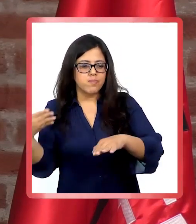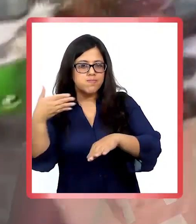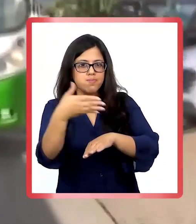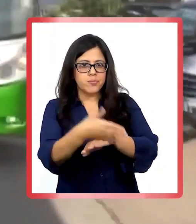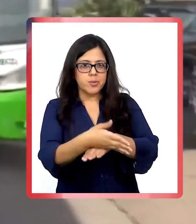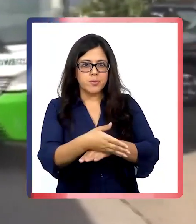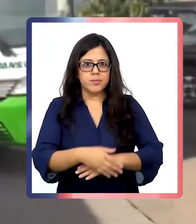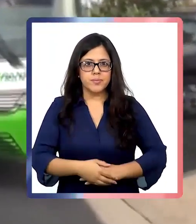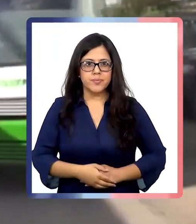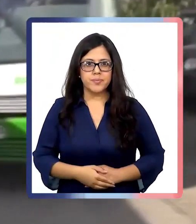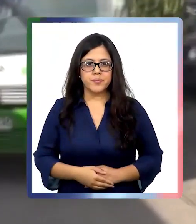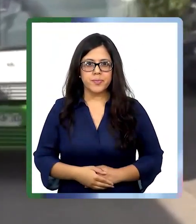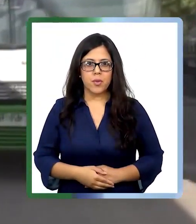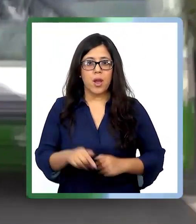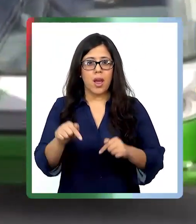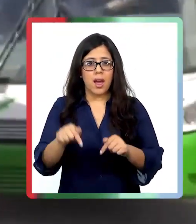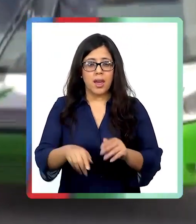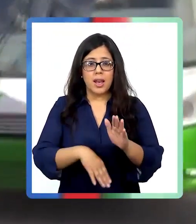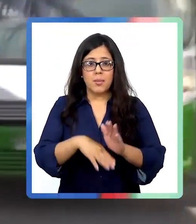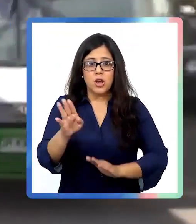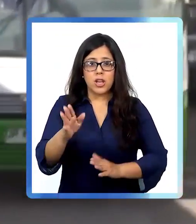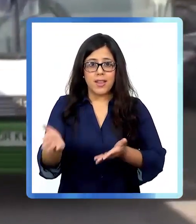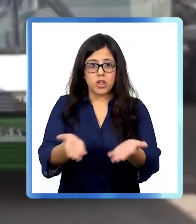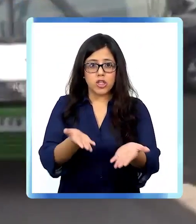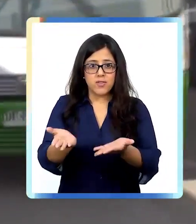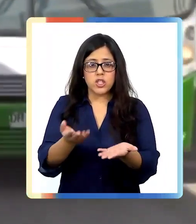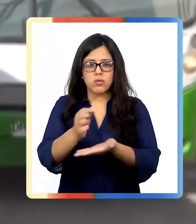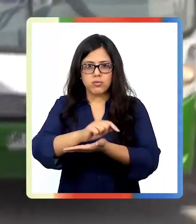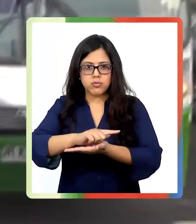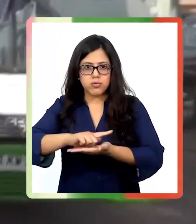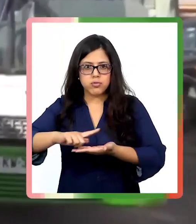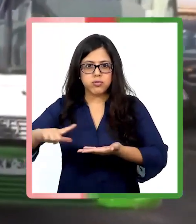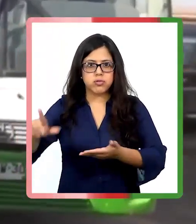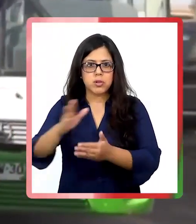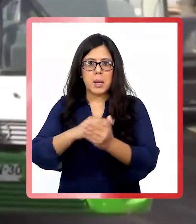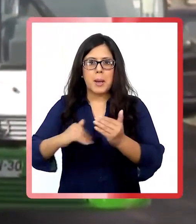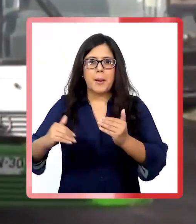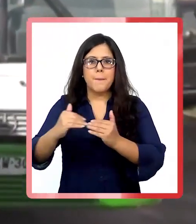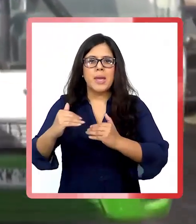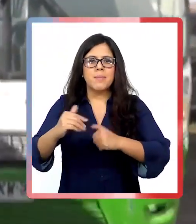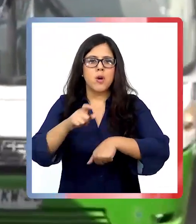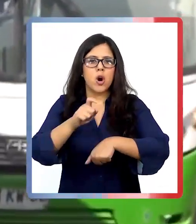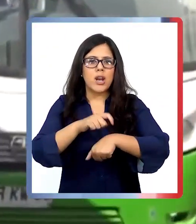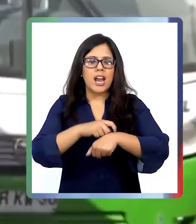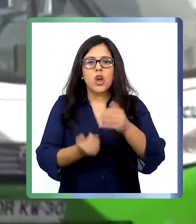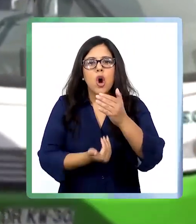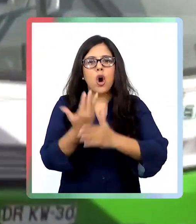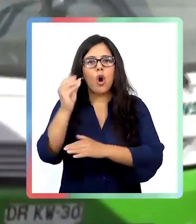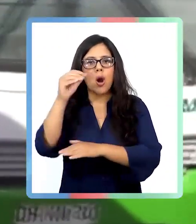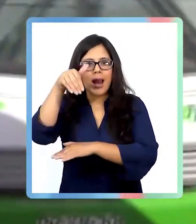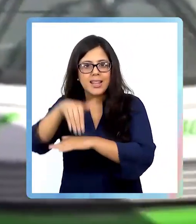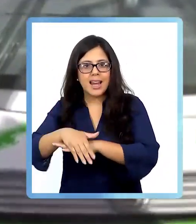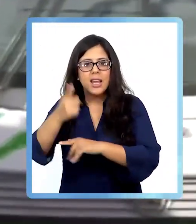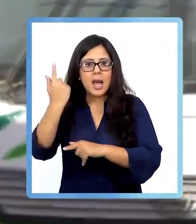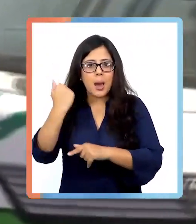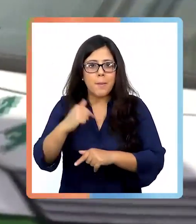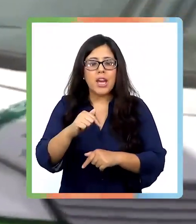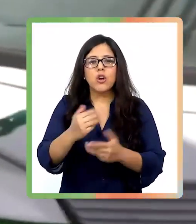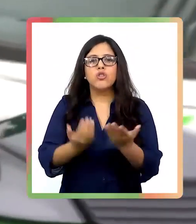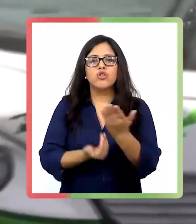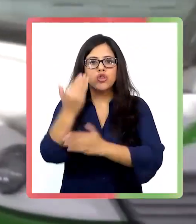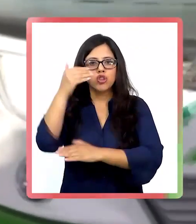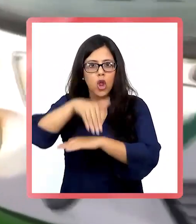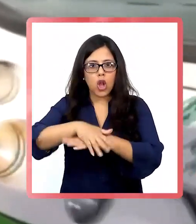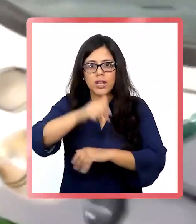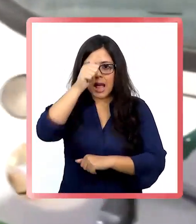votación. Muchos de los servicios van a aumentar su frecuencia igual a la que tienen en la hora punta, pero durante toda la jornada del día domingo.